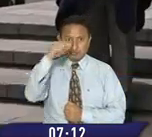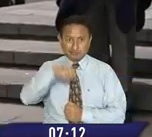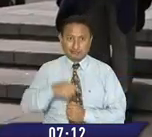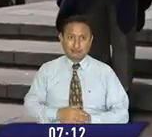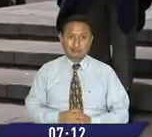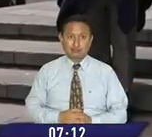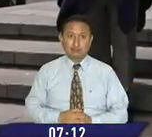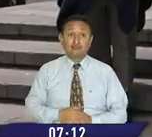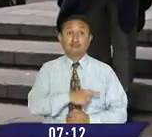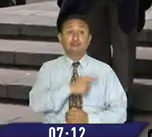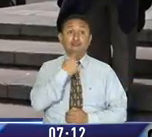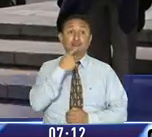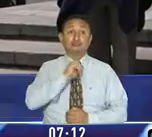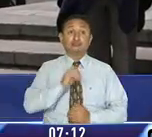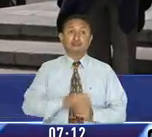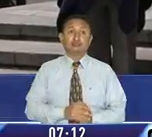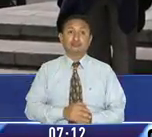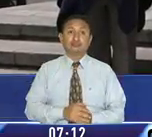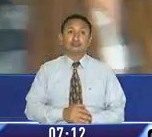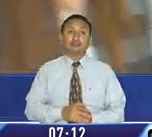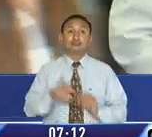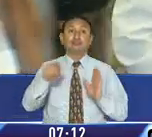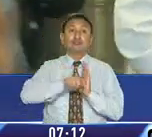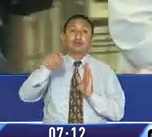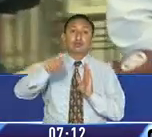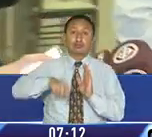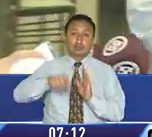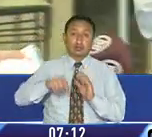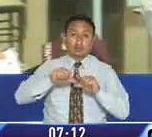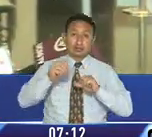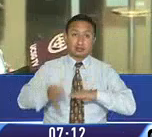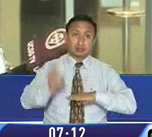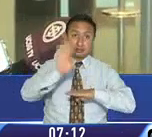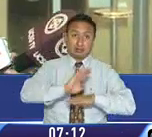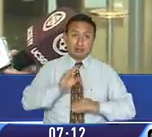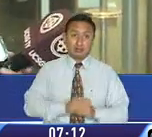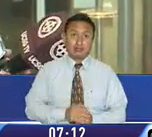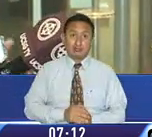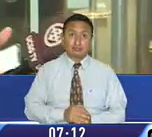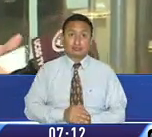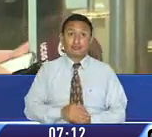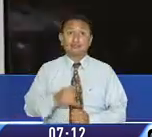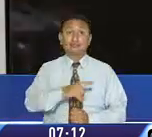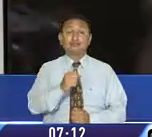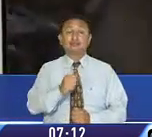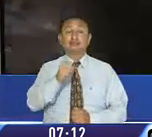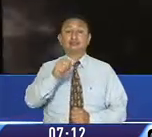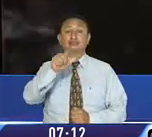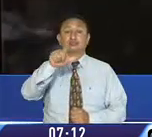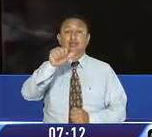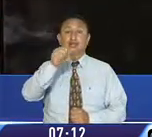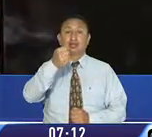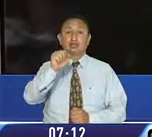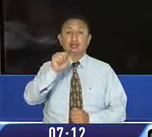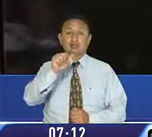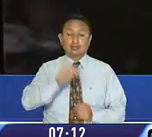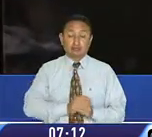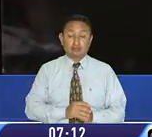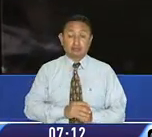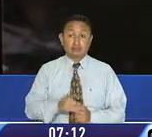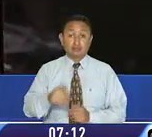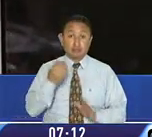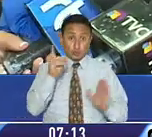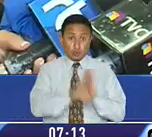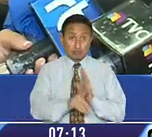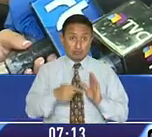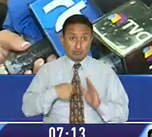mismos hacen referencia sobre el procurador jurídico de la Asamblea Nacional, Santiago Salazar, quien se defiende ante las